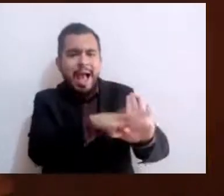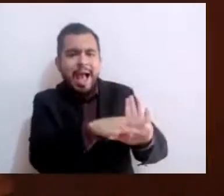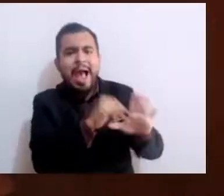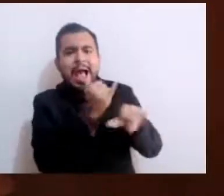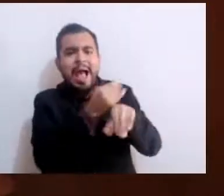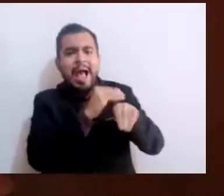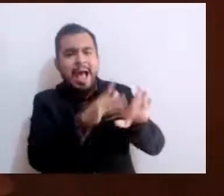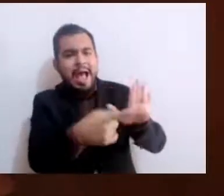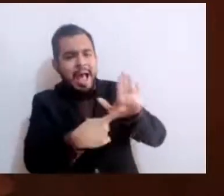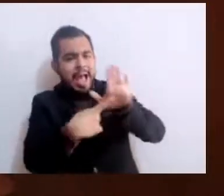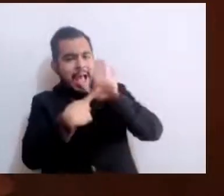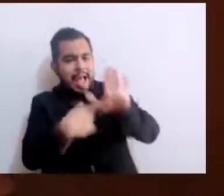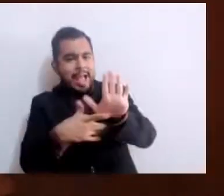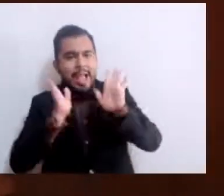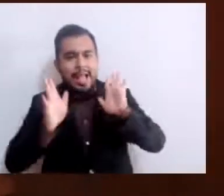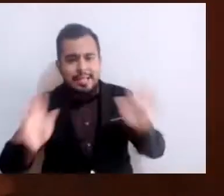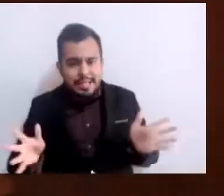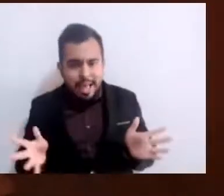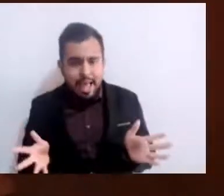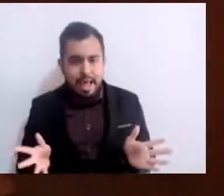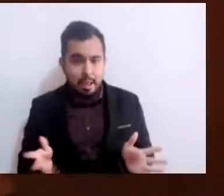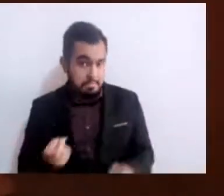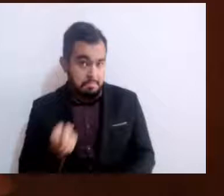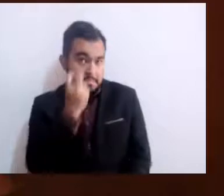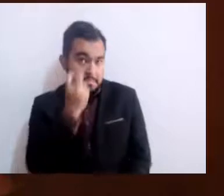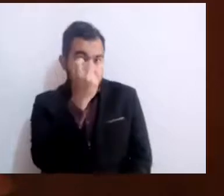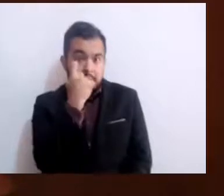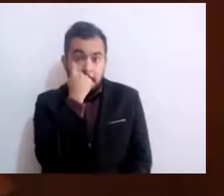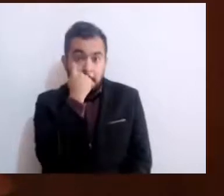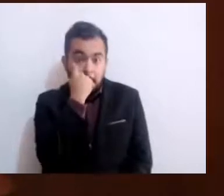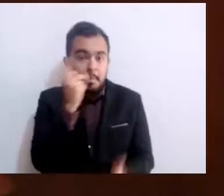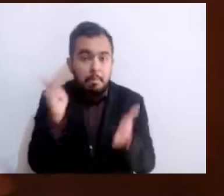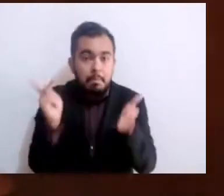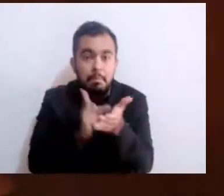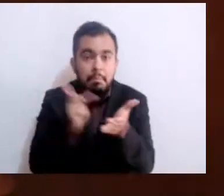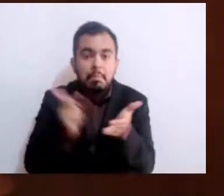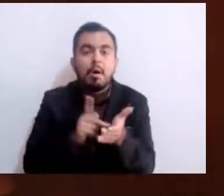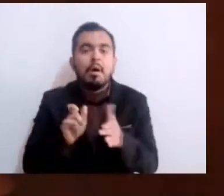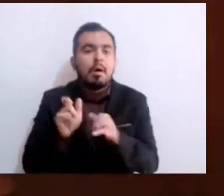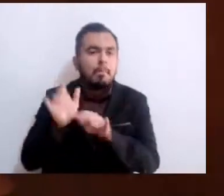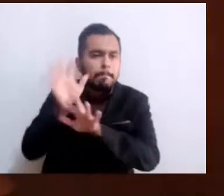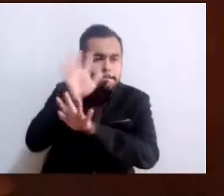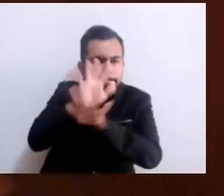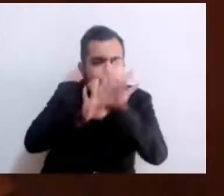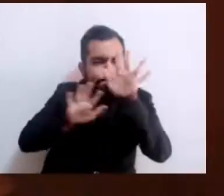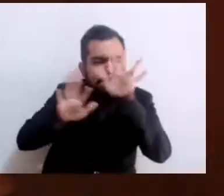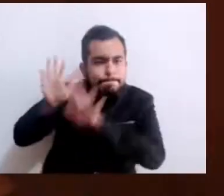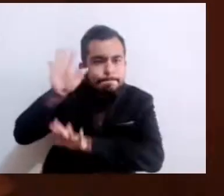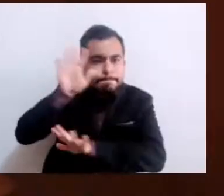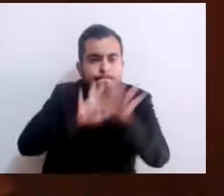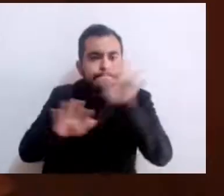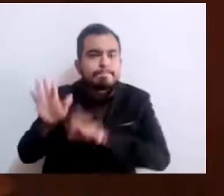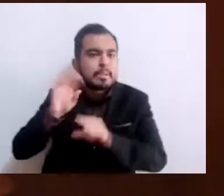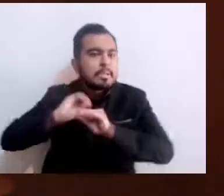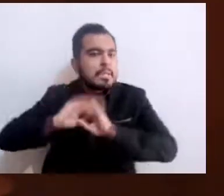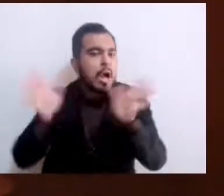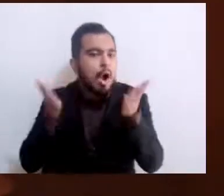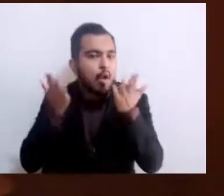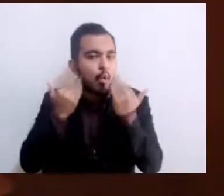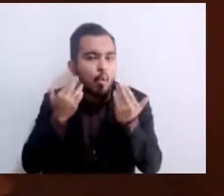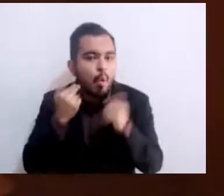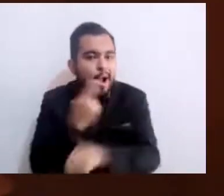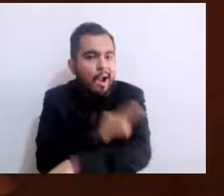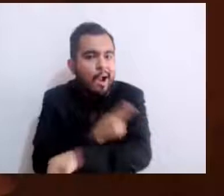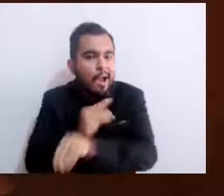Eso es lo que genera muchas veces esa opacidad y esa falta de transparencia. Y por eso subimos luego a tribuna